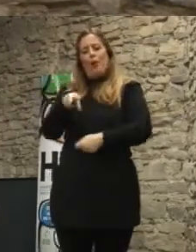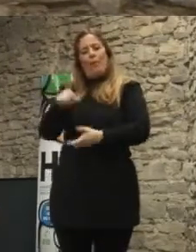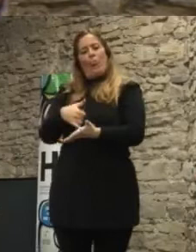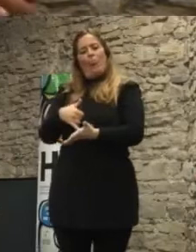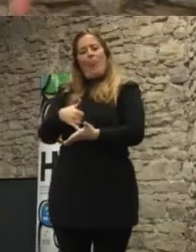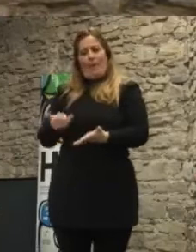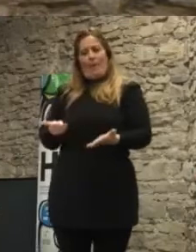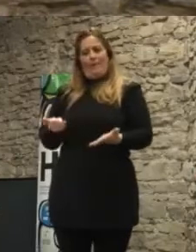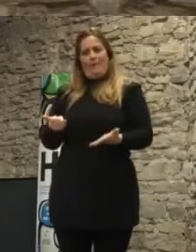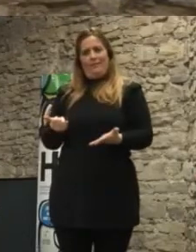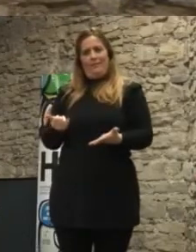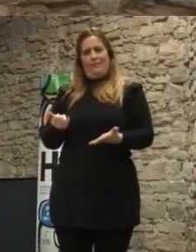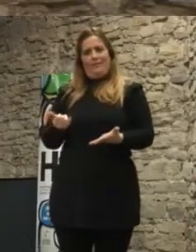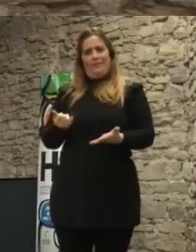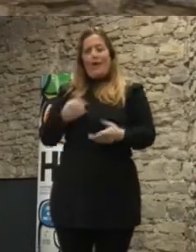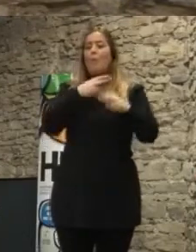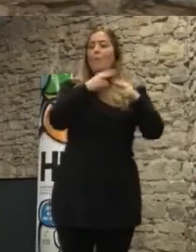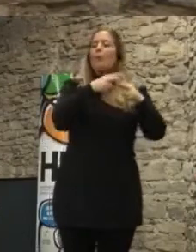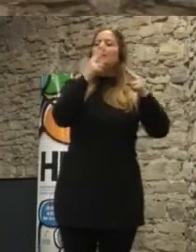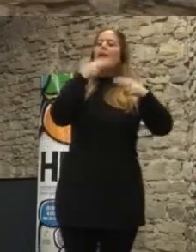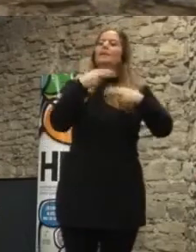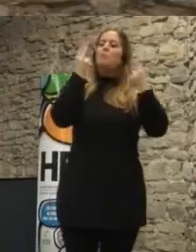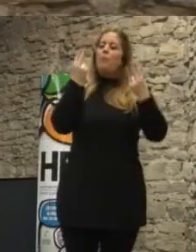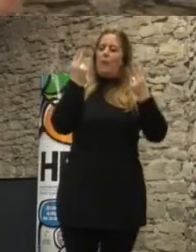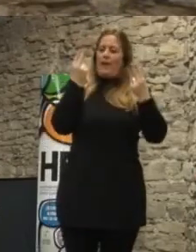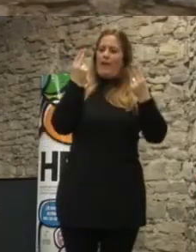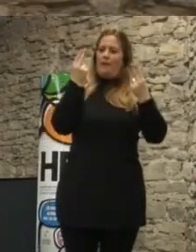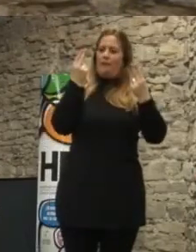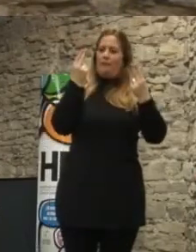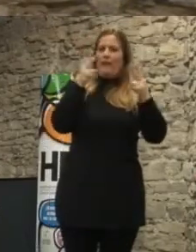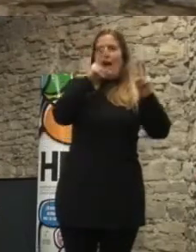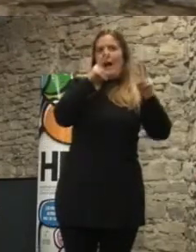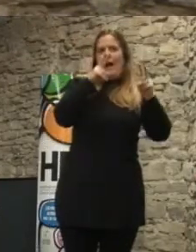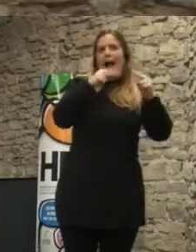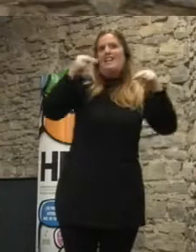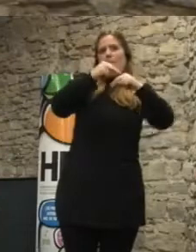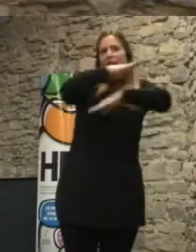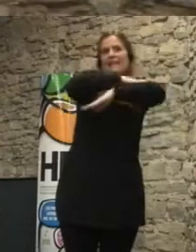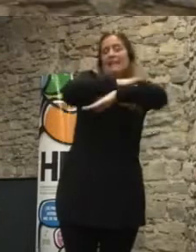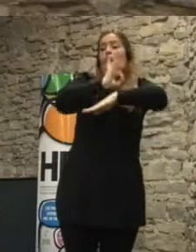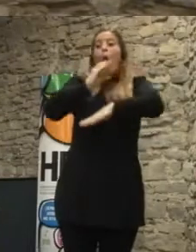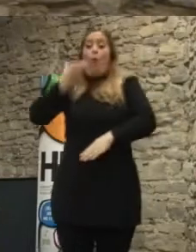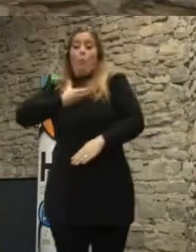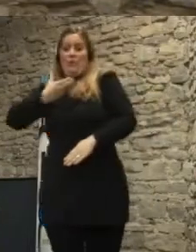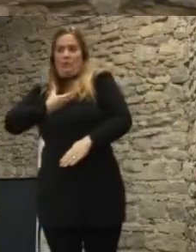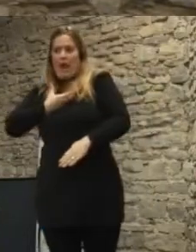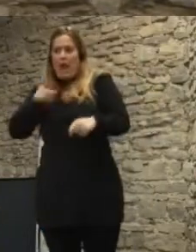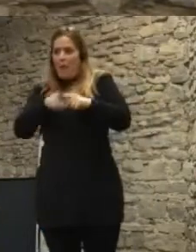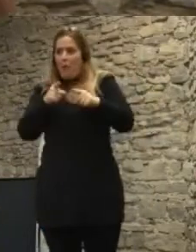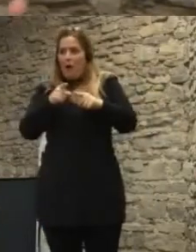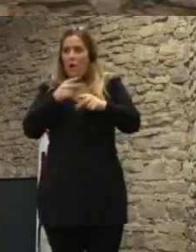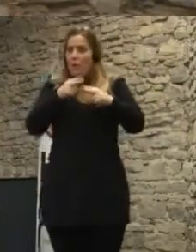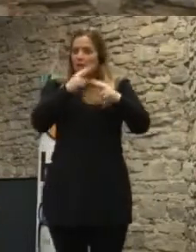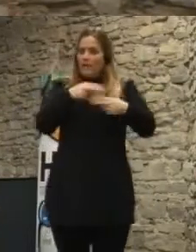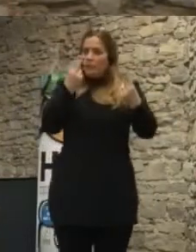las políticas públicas a escalas estatales o a escalas locales tienen capacidad